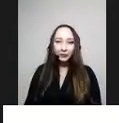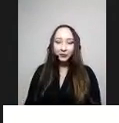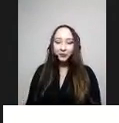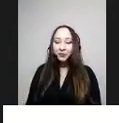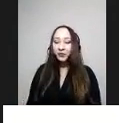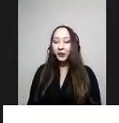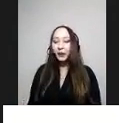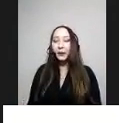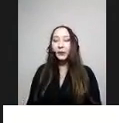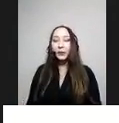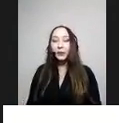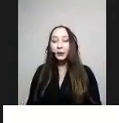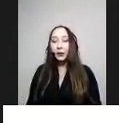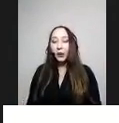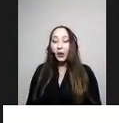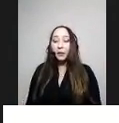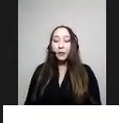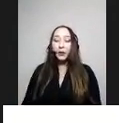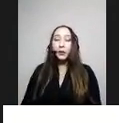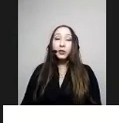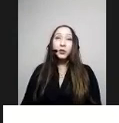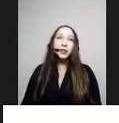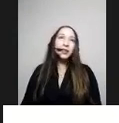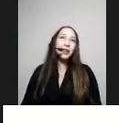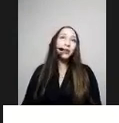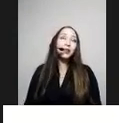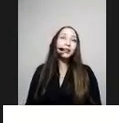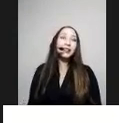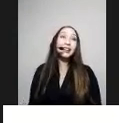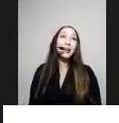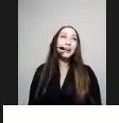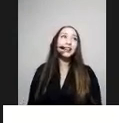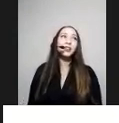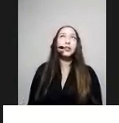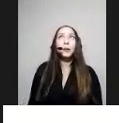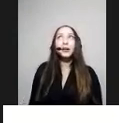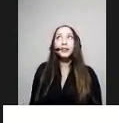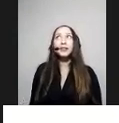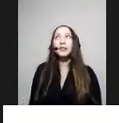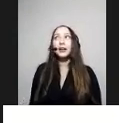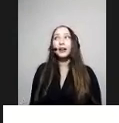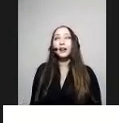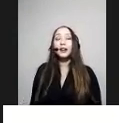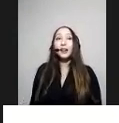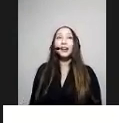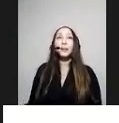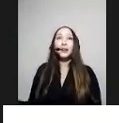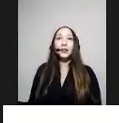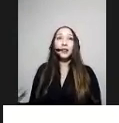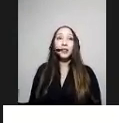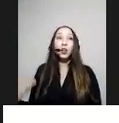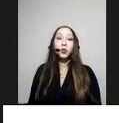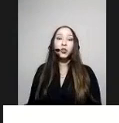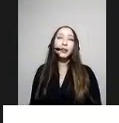clara, ¿okay? Pero eso sí es una exigencia de la empresa que no se le puede hacer, ya que es